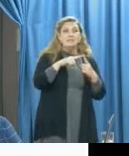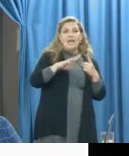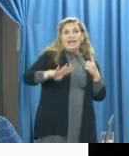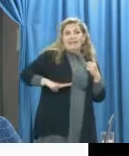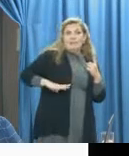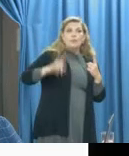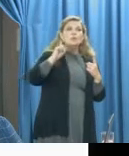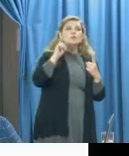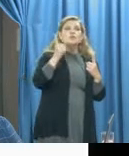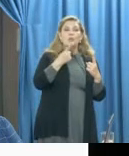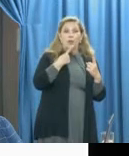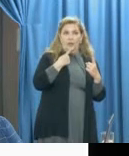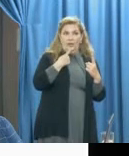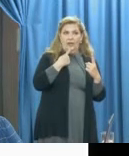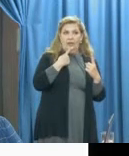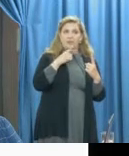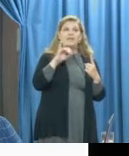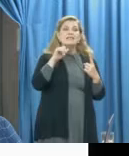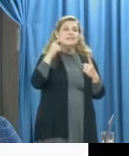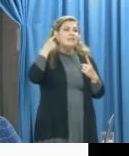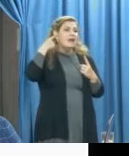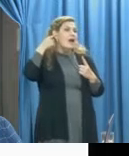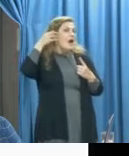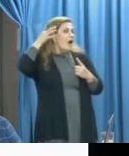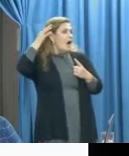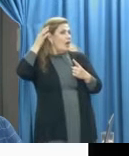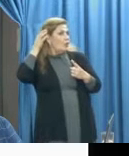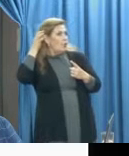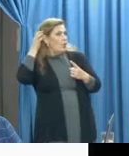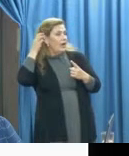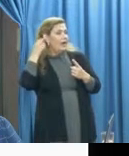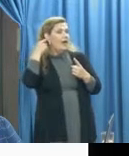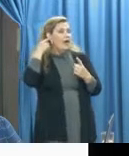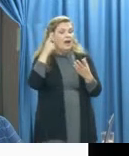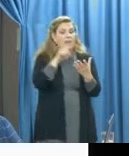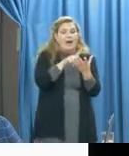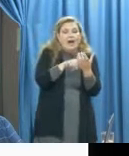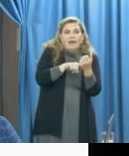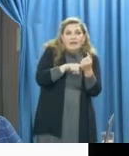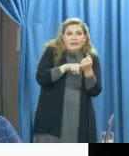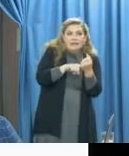sordera. Si es conductiva, neurosensorial,